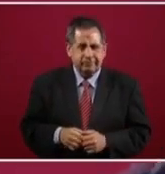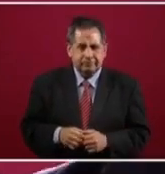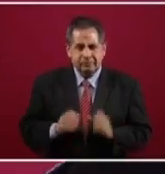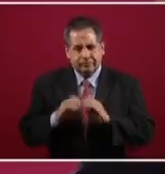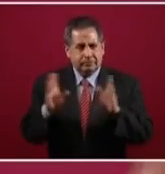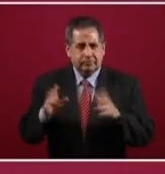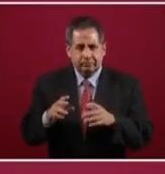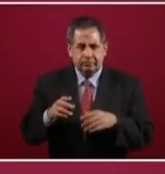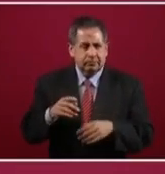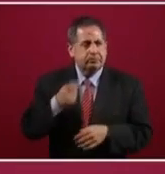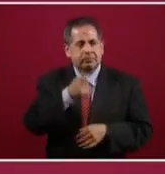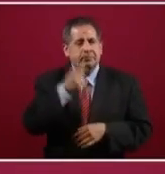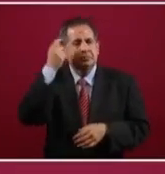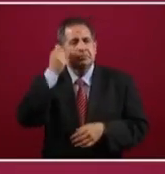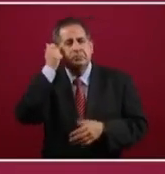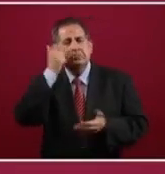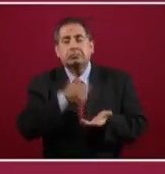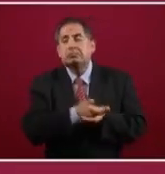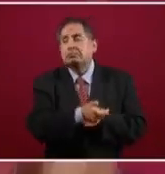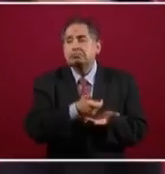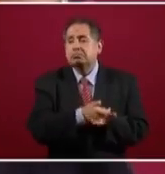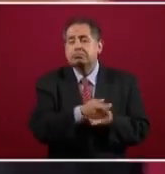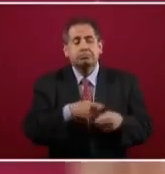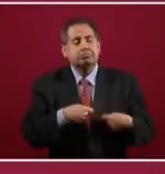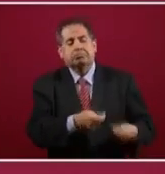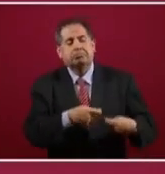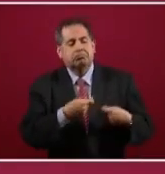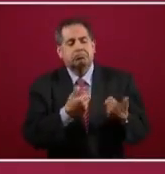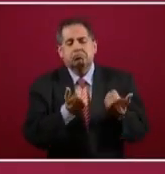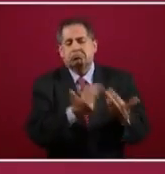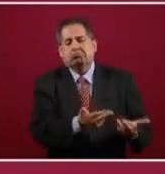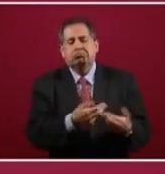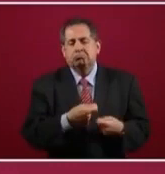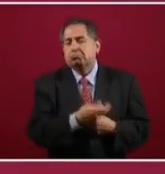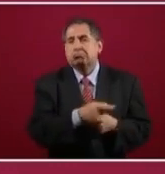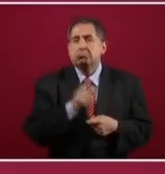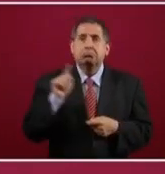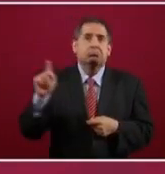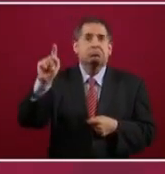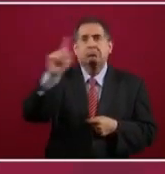claro, eran becas, era